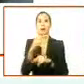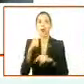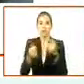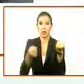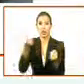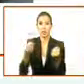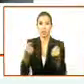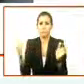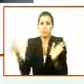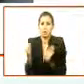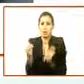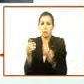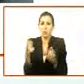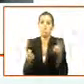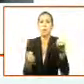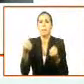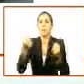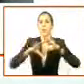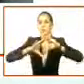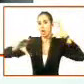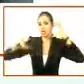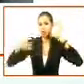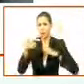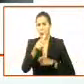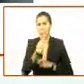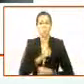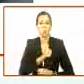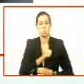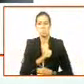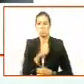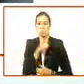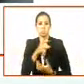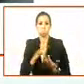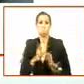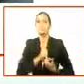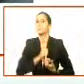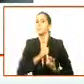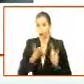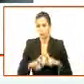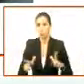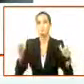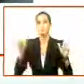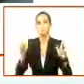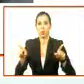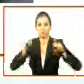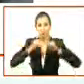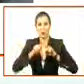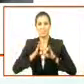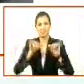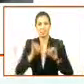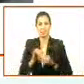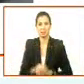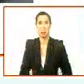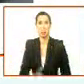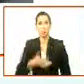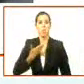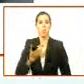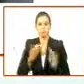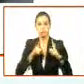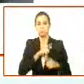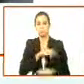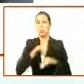transporte público pueden sin ningún tipo de problema como ya ocurrió y está ocurriendo transitar